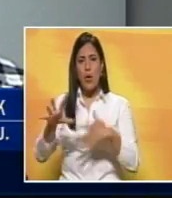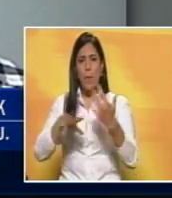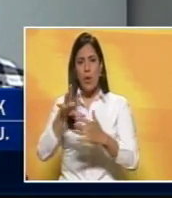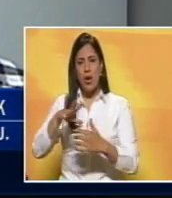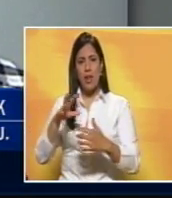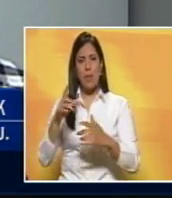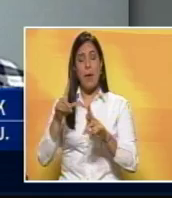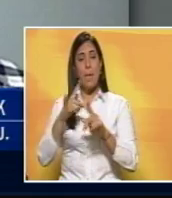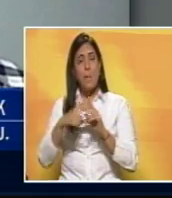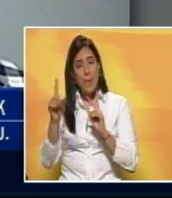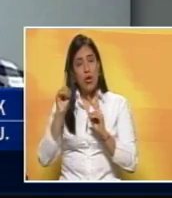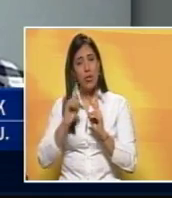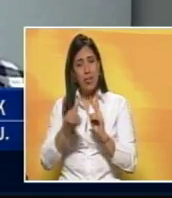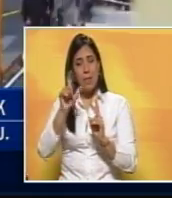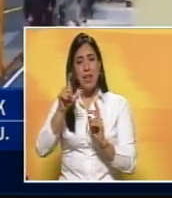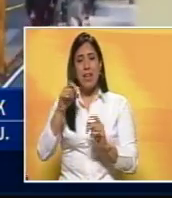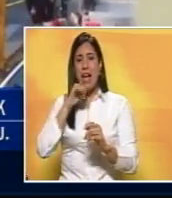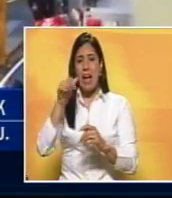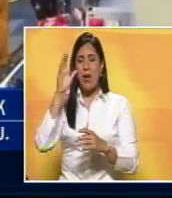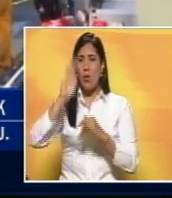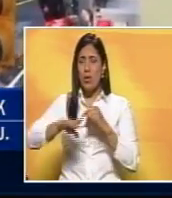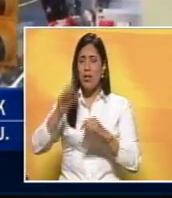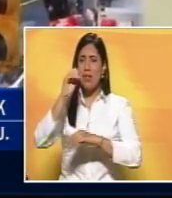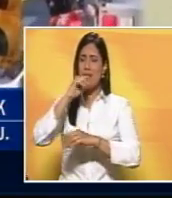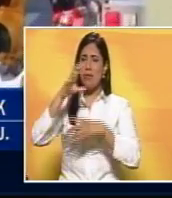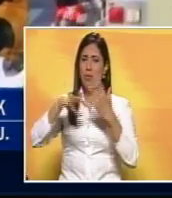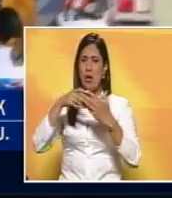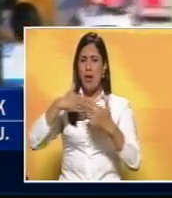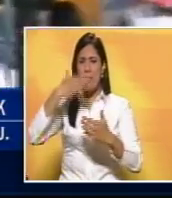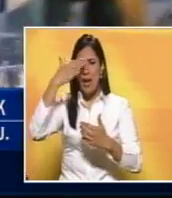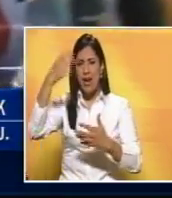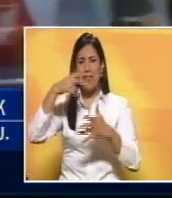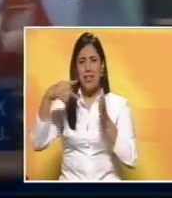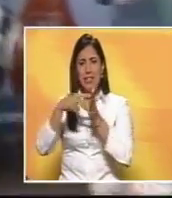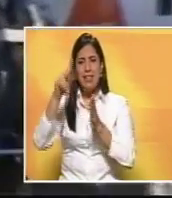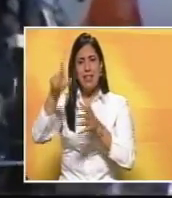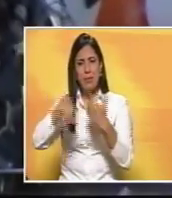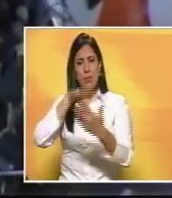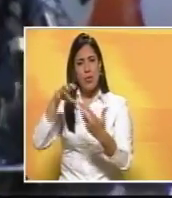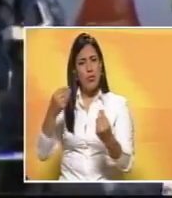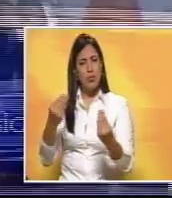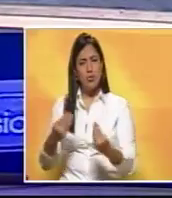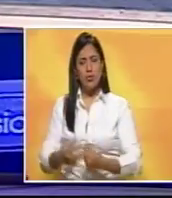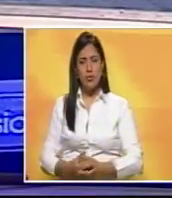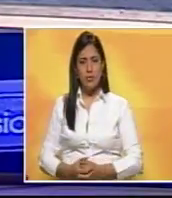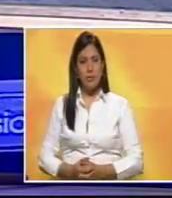situación en Manhattan, sino también por los actos de los últimos días en Afganistán y Somalia.